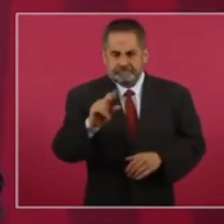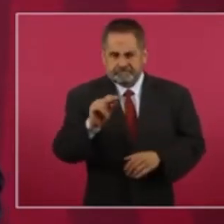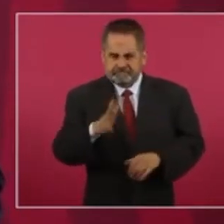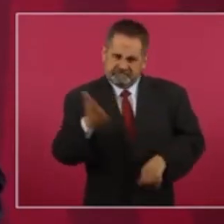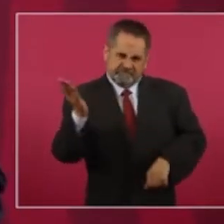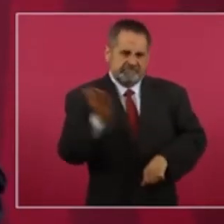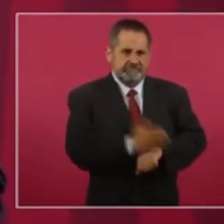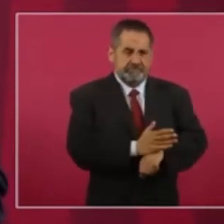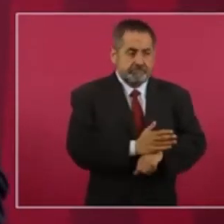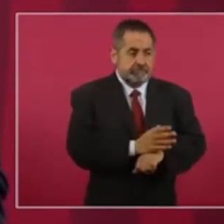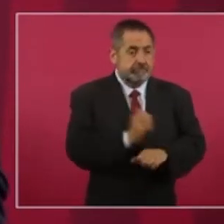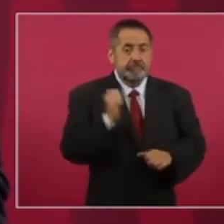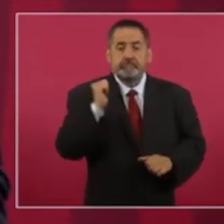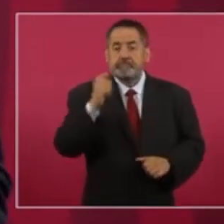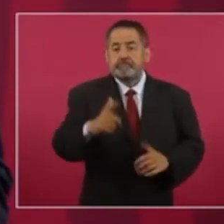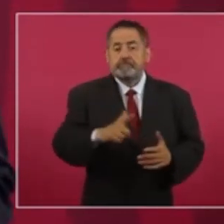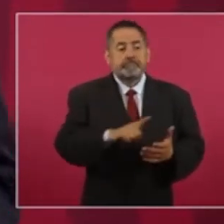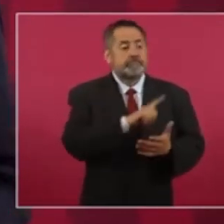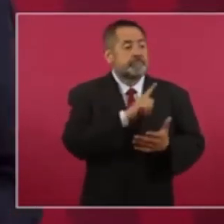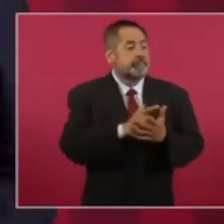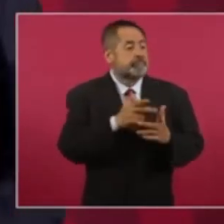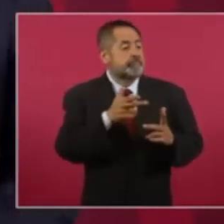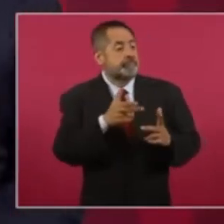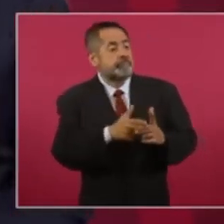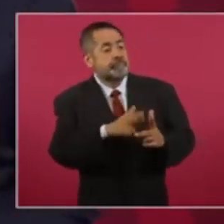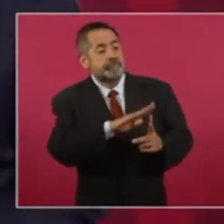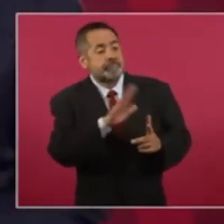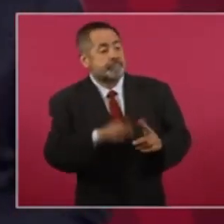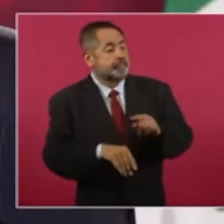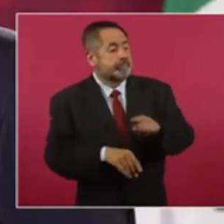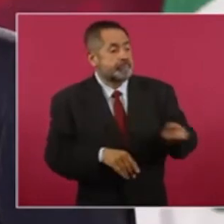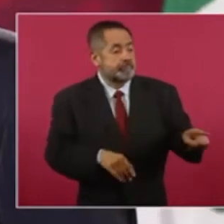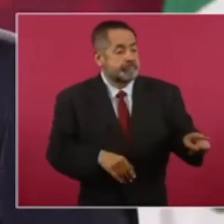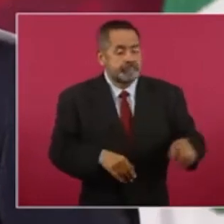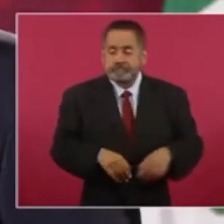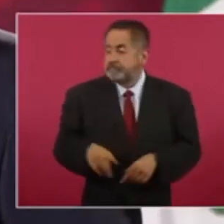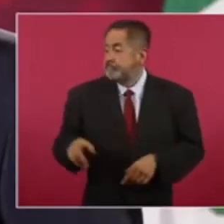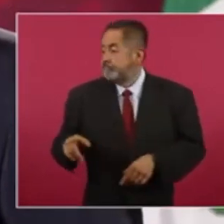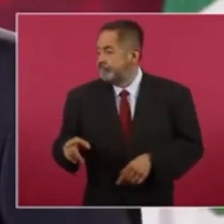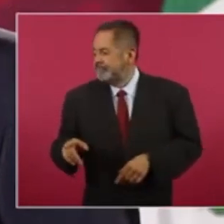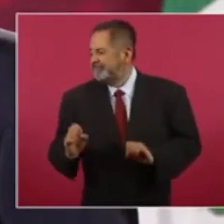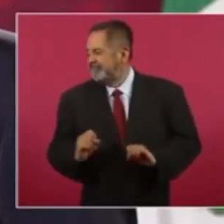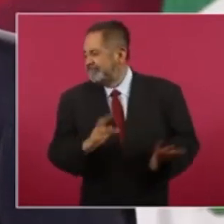ocupa de darle atención,